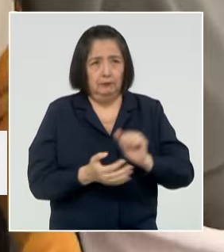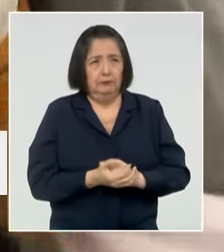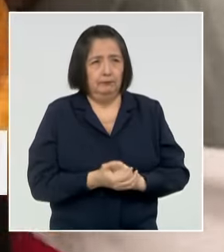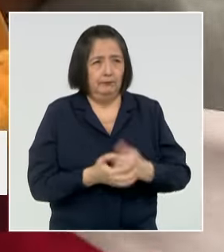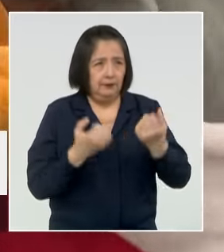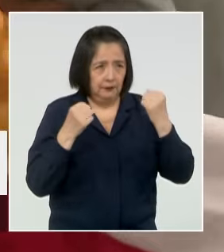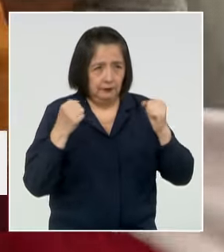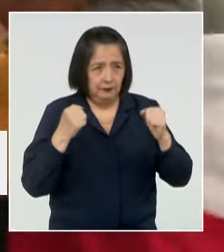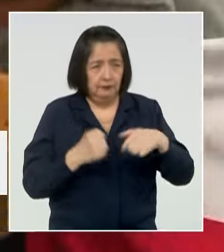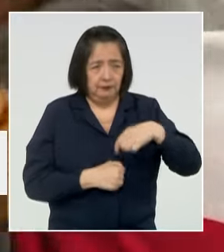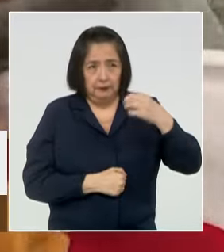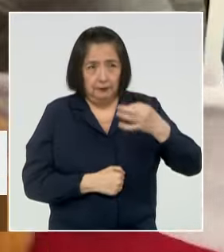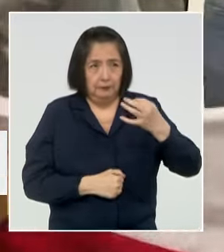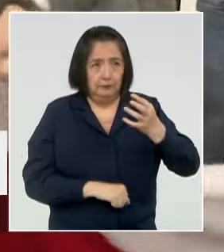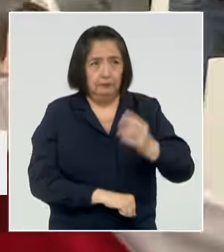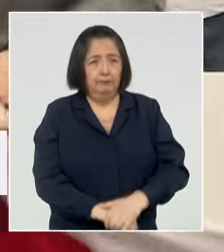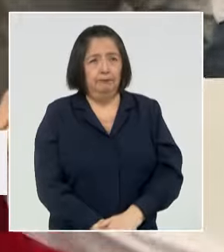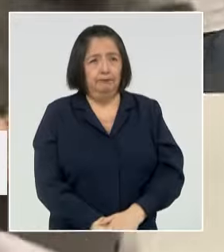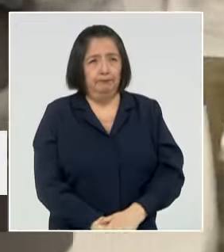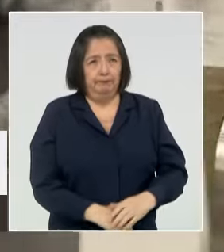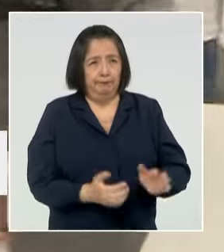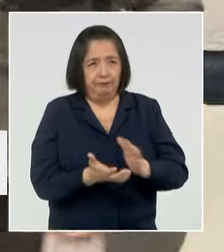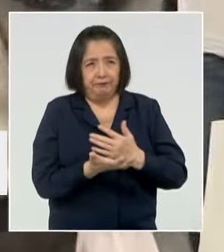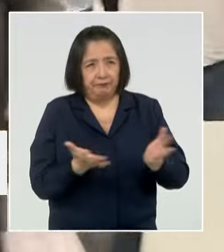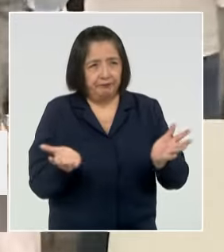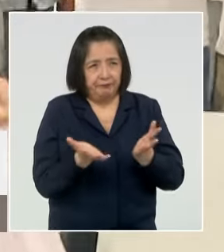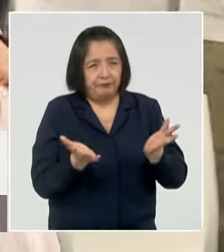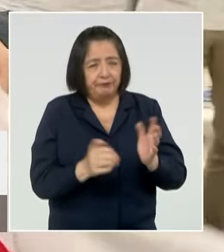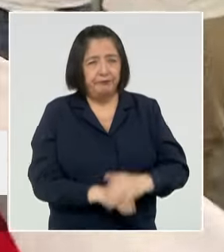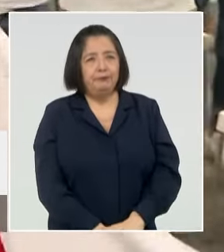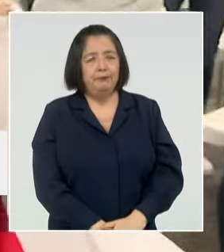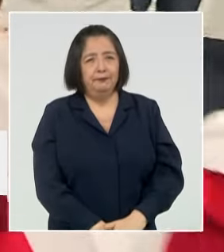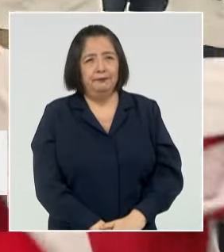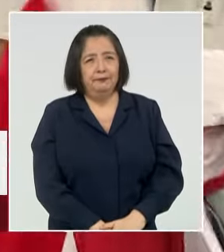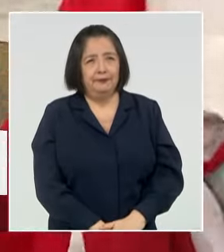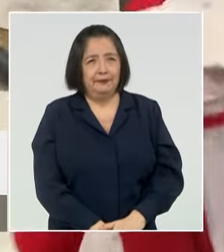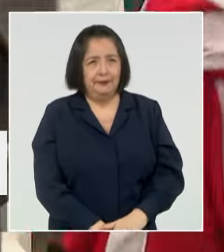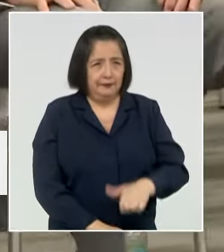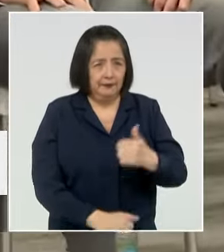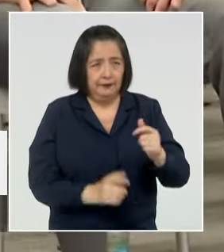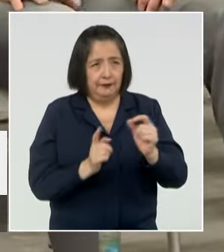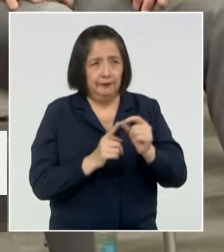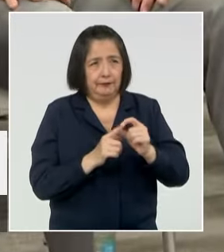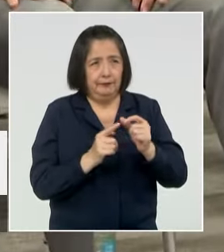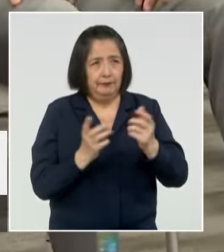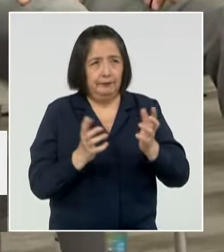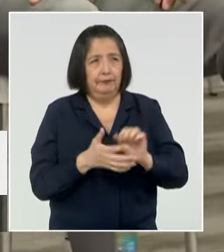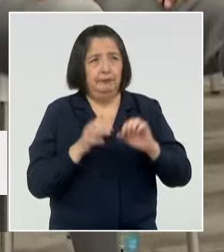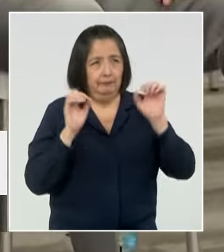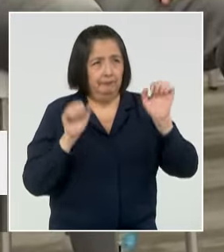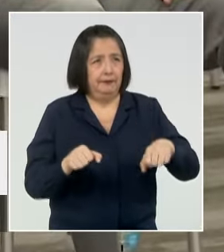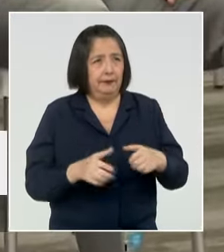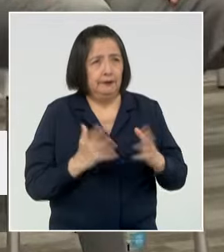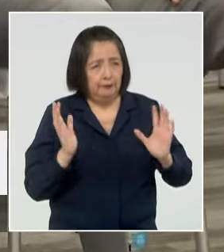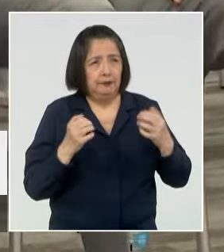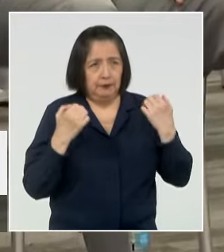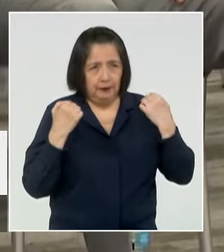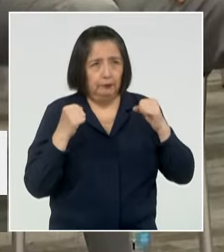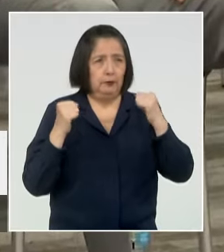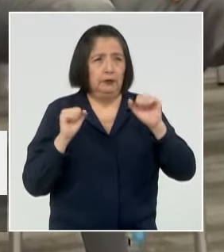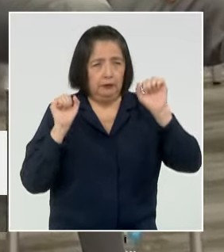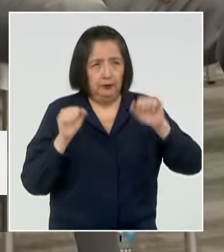el deporte realmente, no ha habido otro tipo de palabras al respecto, es vamos por el deporte porque vamos,